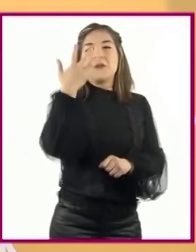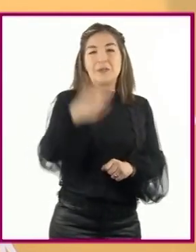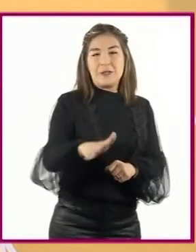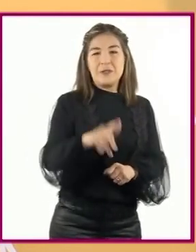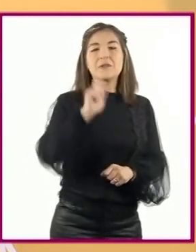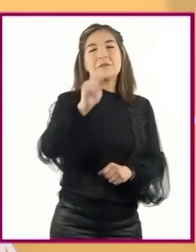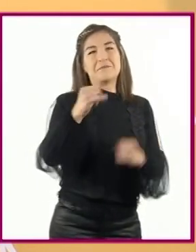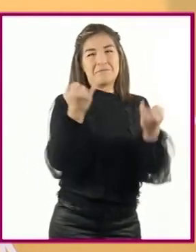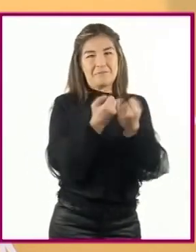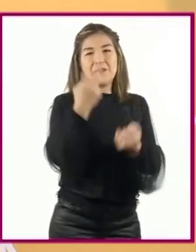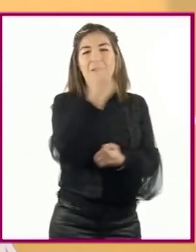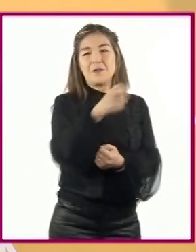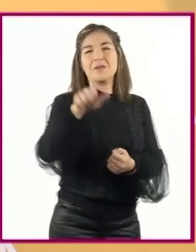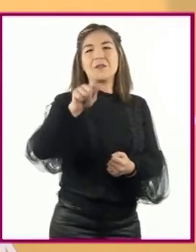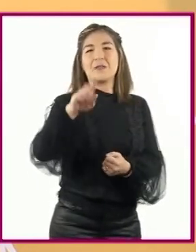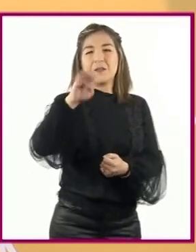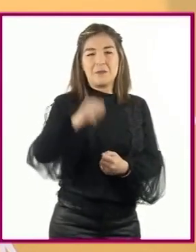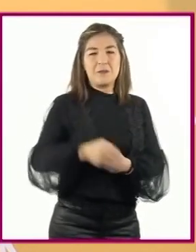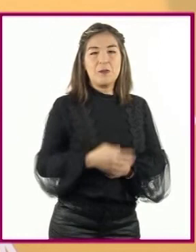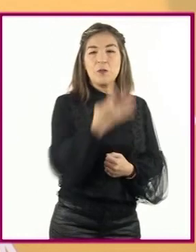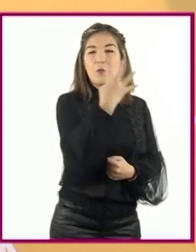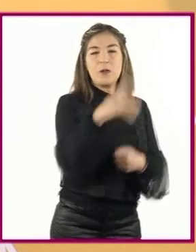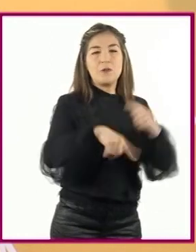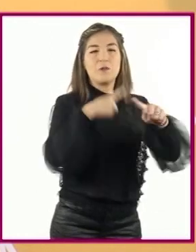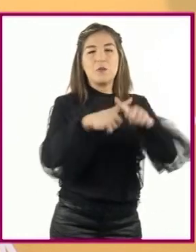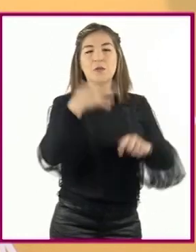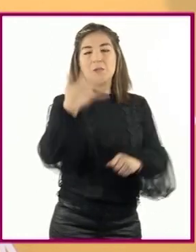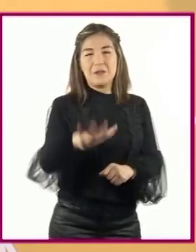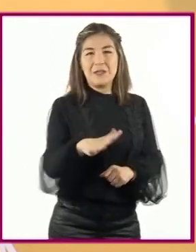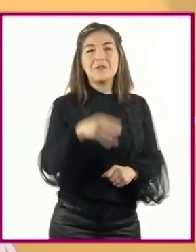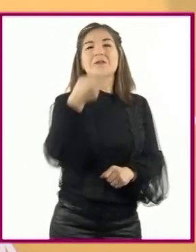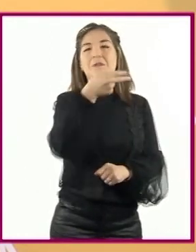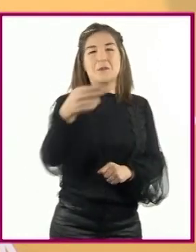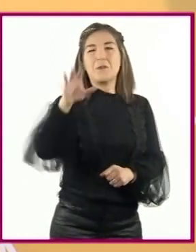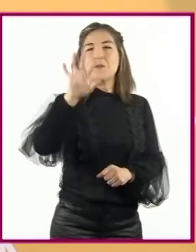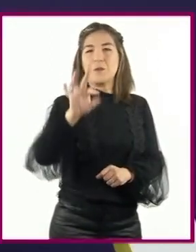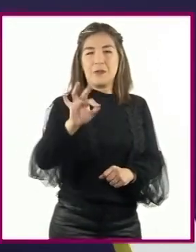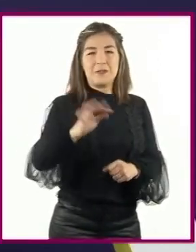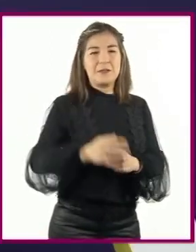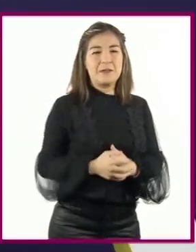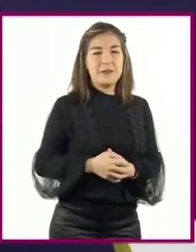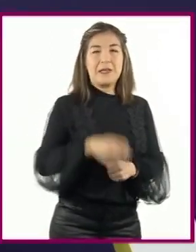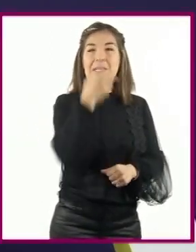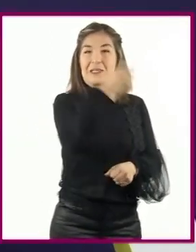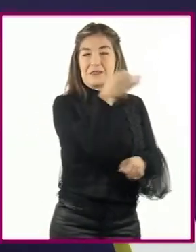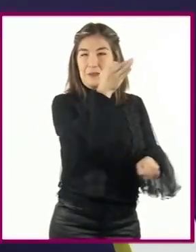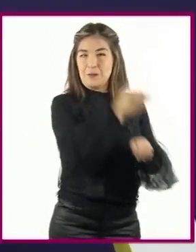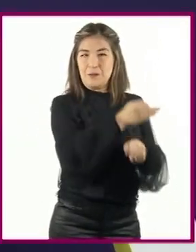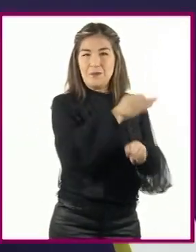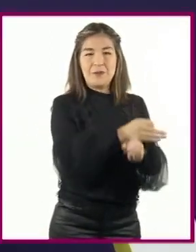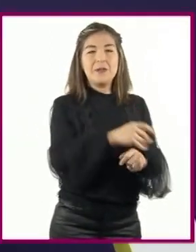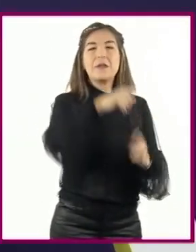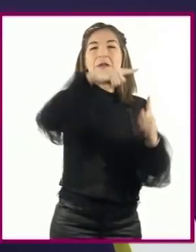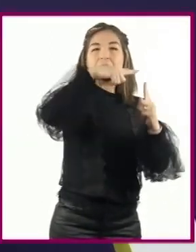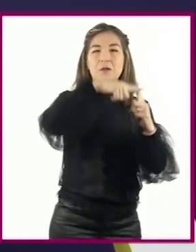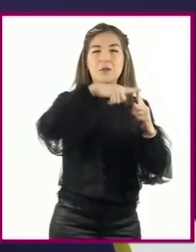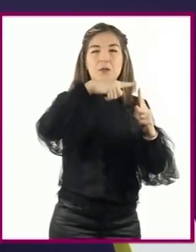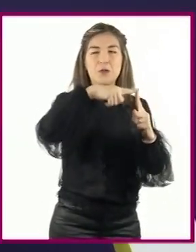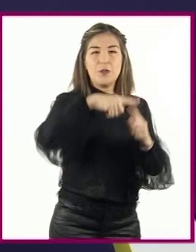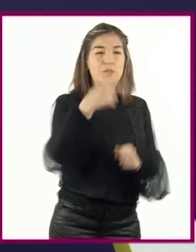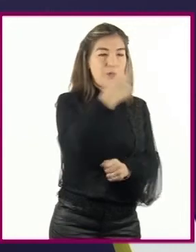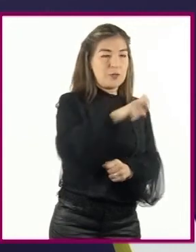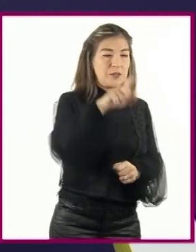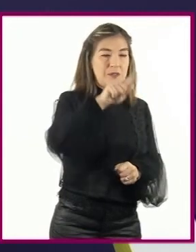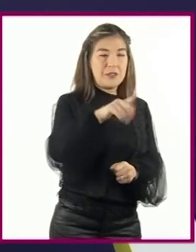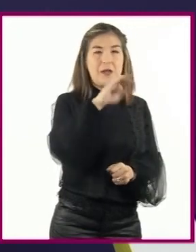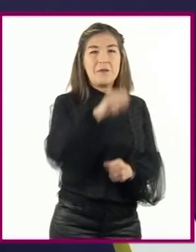igual a 279. 4 por 10 es igual a 40. De esta manera, al dividir